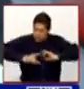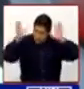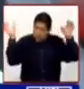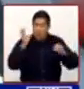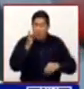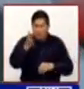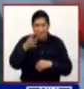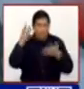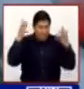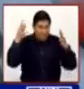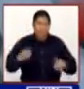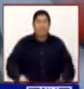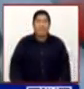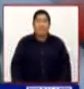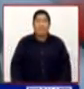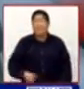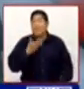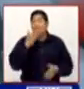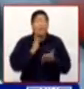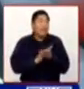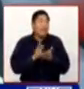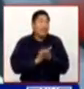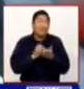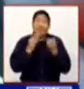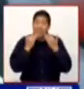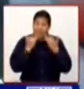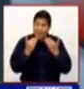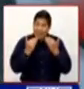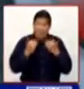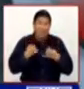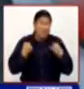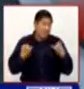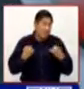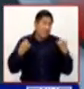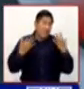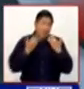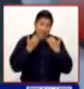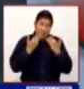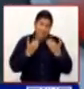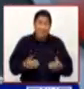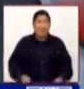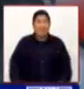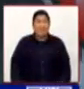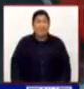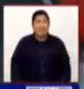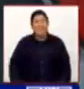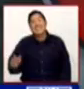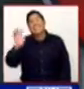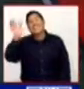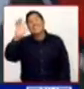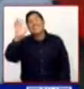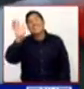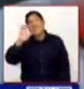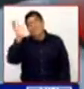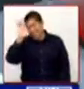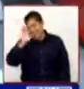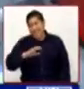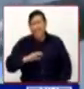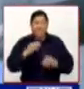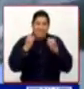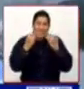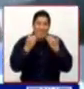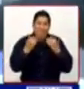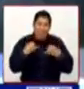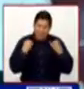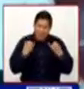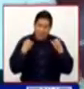¿Ya? Usted es una gran mamá. Felicidades. Gracias, joven. Despídase usted mucho. Hasta luego,